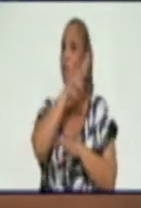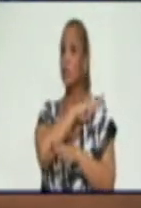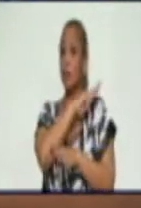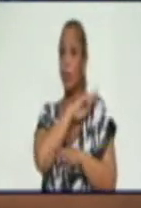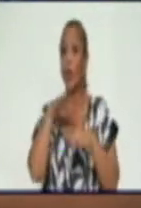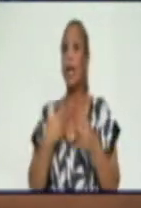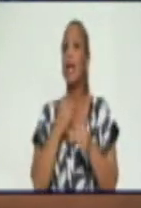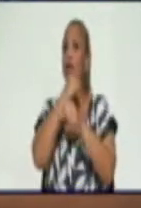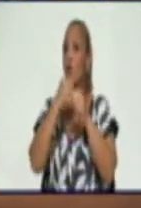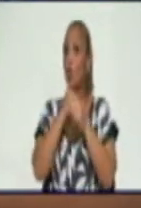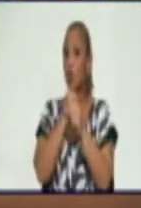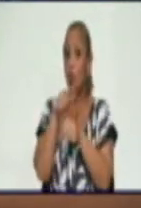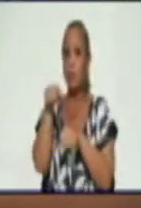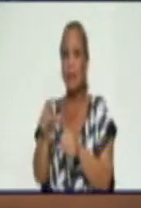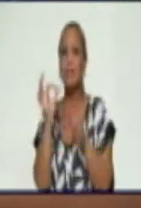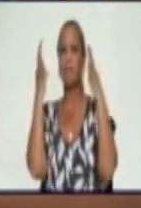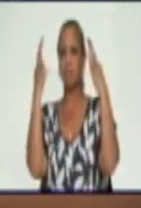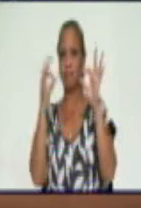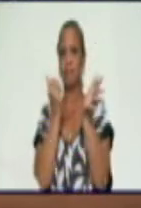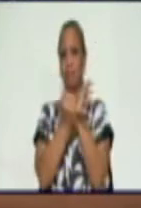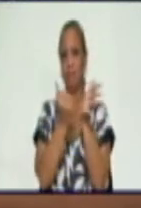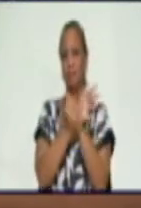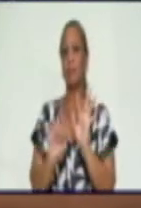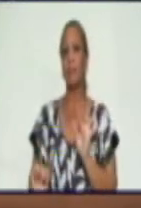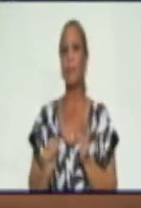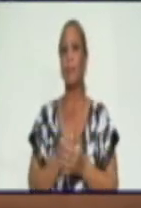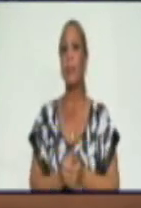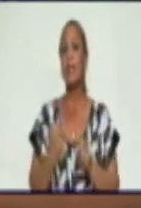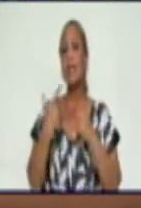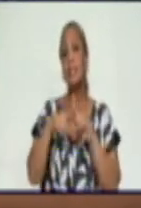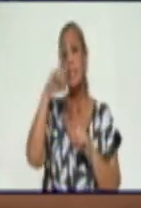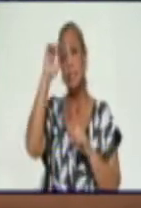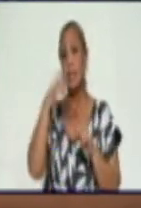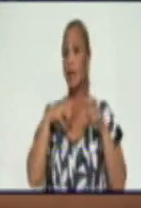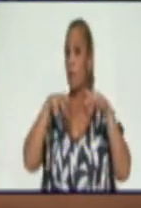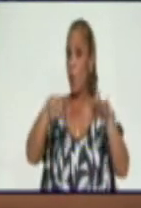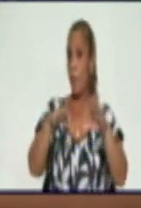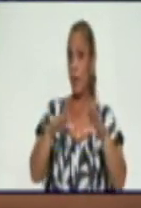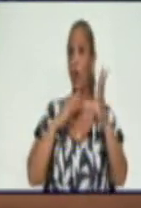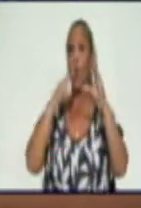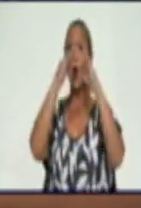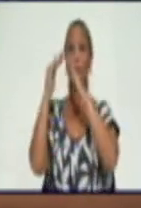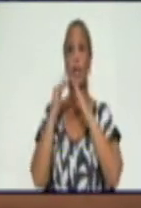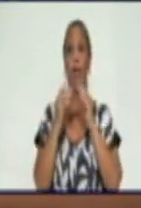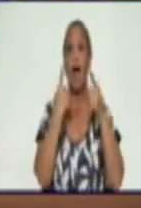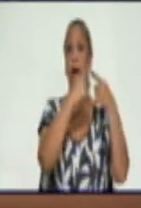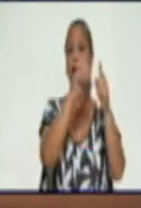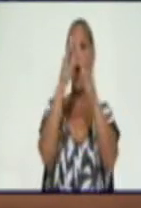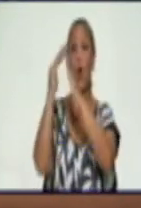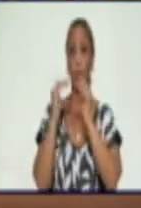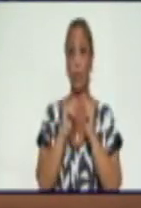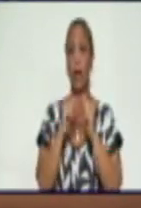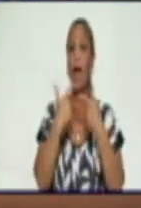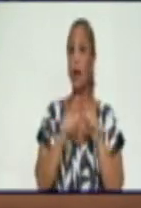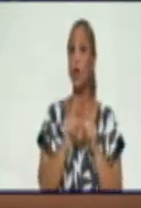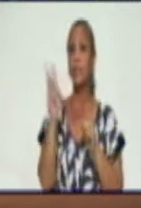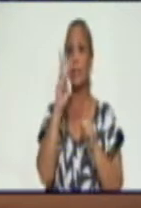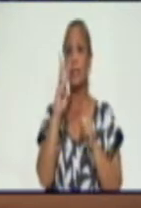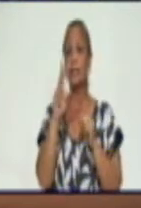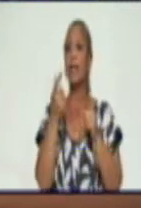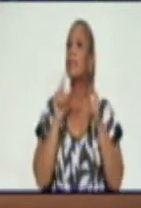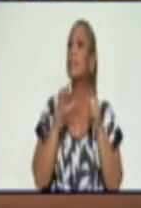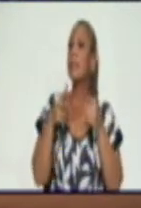uso adecuado de ese documento si usted se tiene que mover entre una comunidad y otra ya no son tres mil cuatro es ese movimiento limitado en